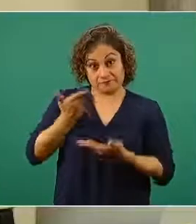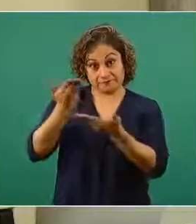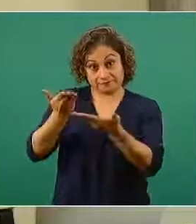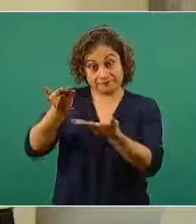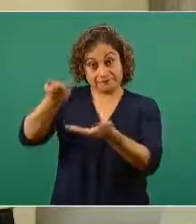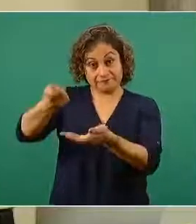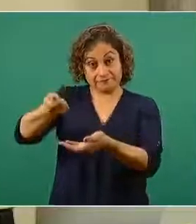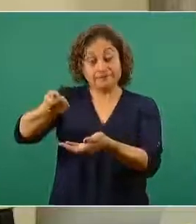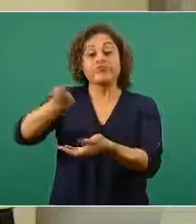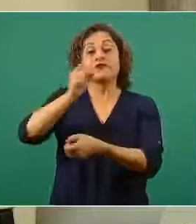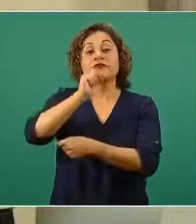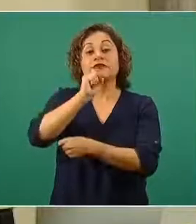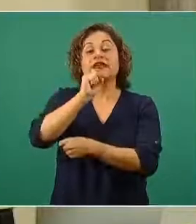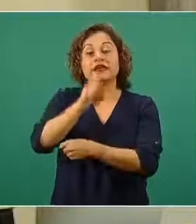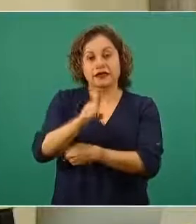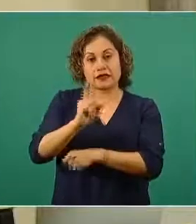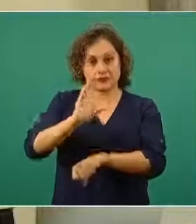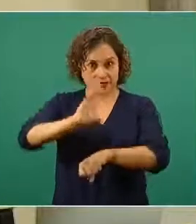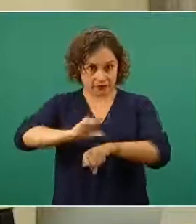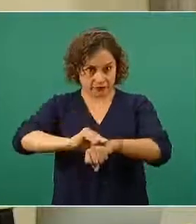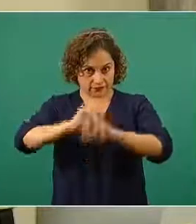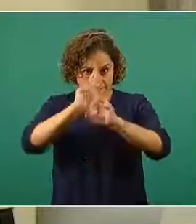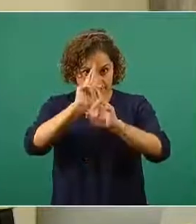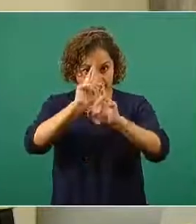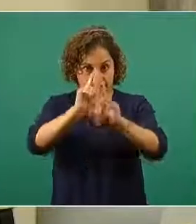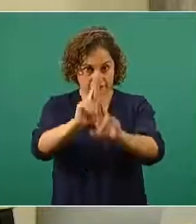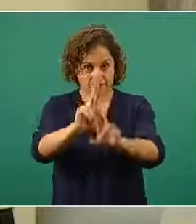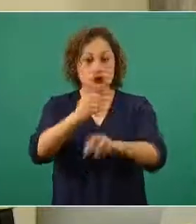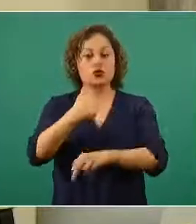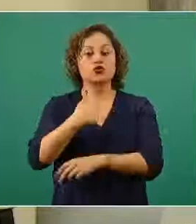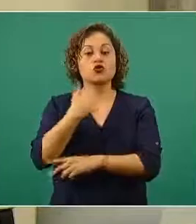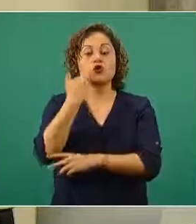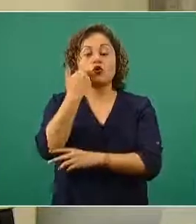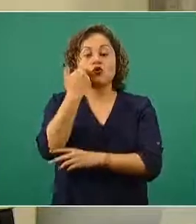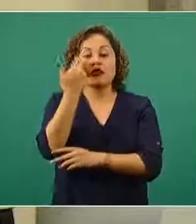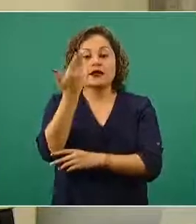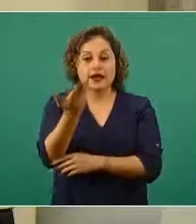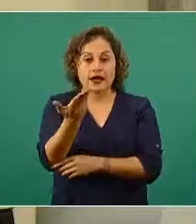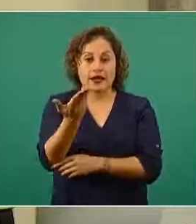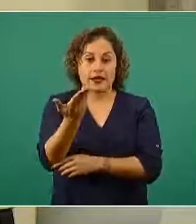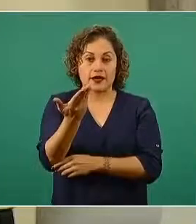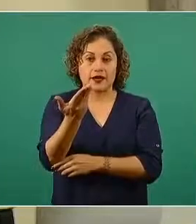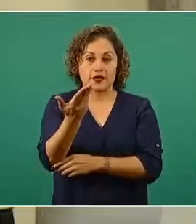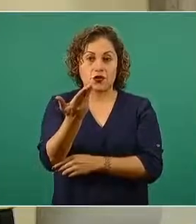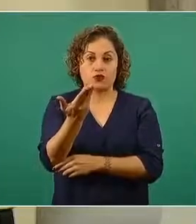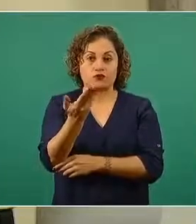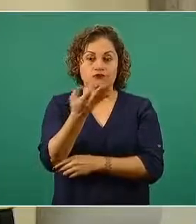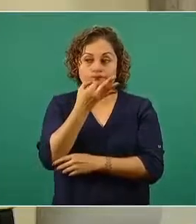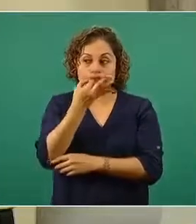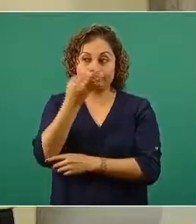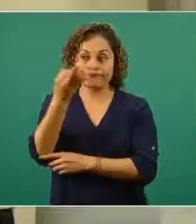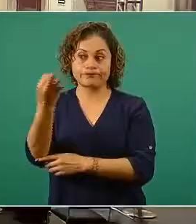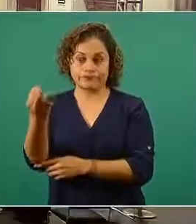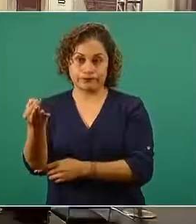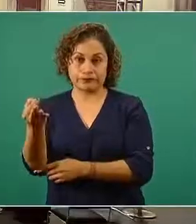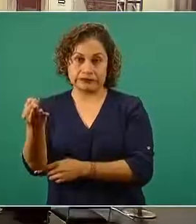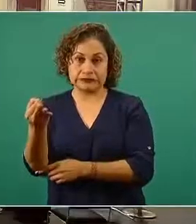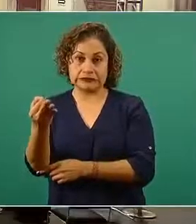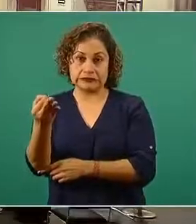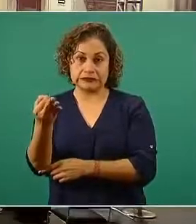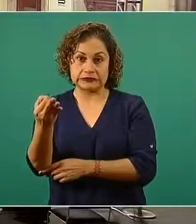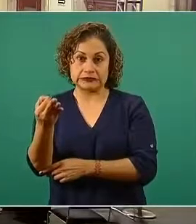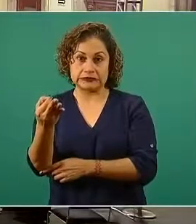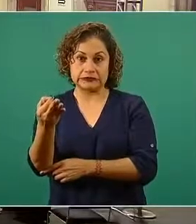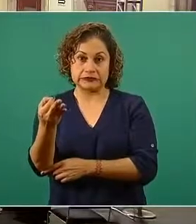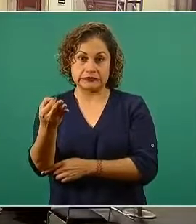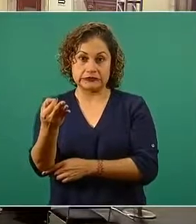lo permite, con todo respeto, me gustaría poderle comunicar un mensaje que me mandaron mis queridos